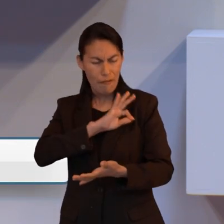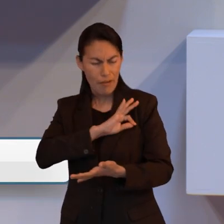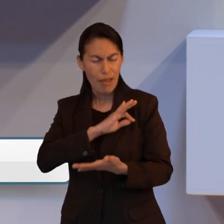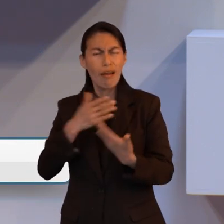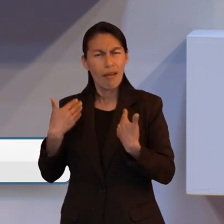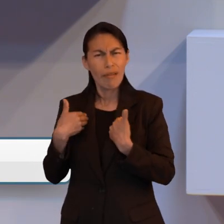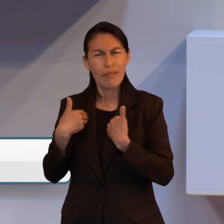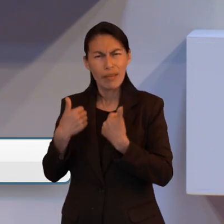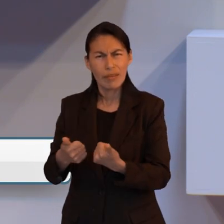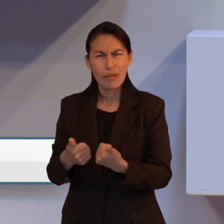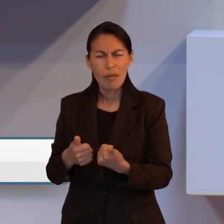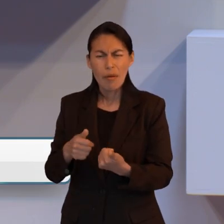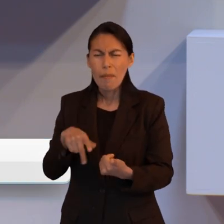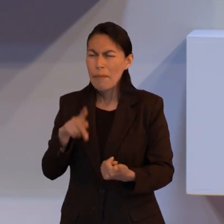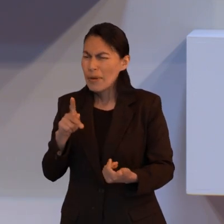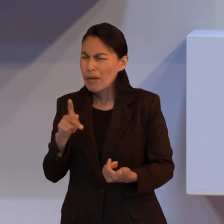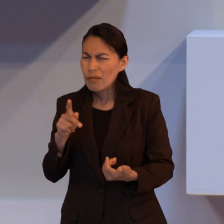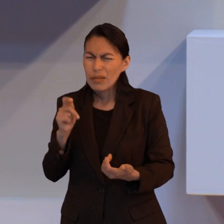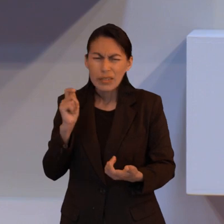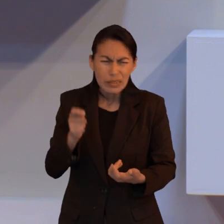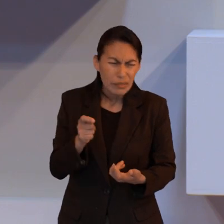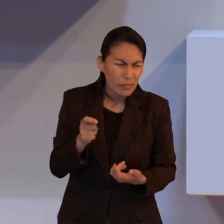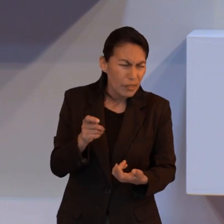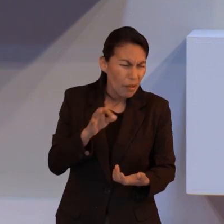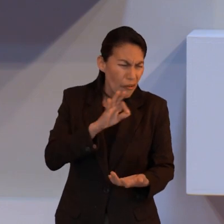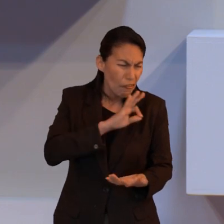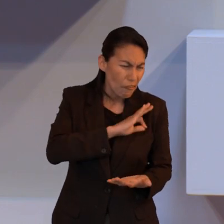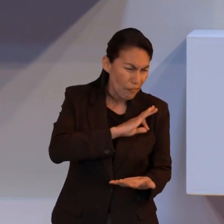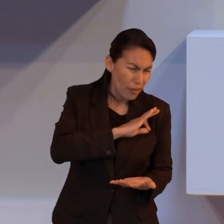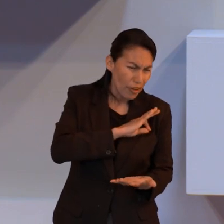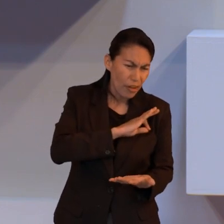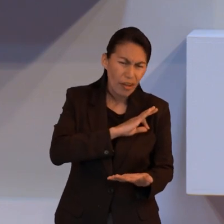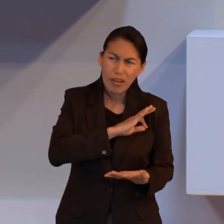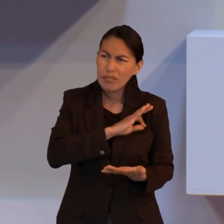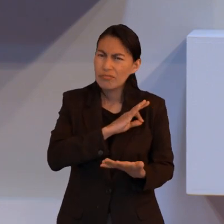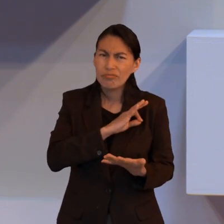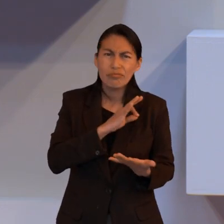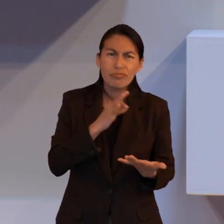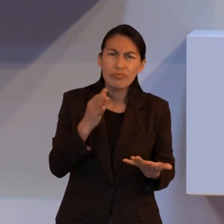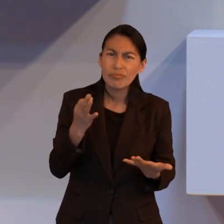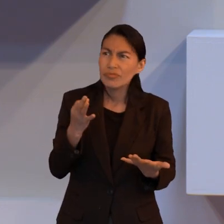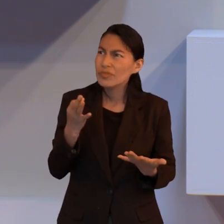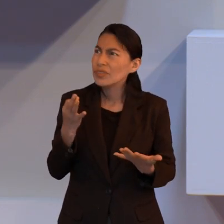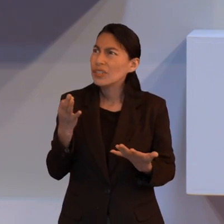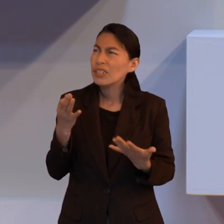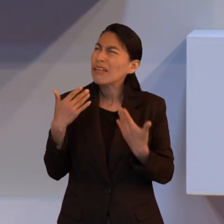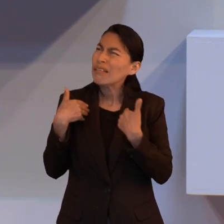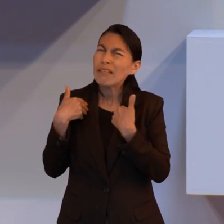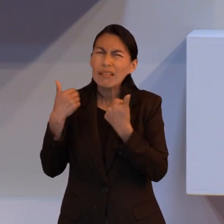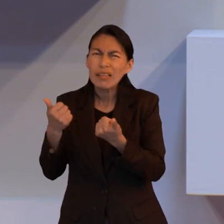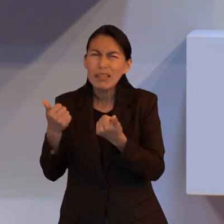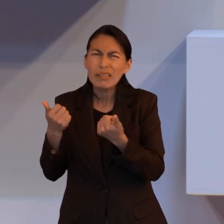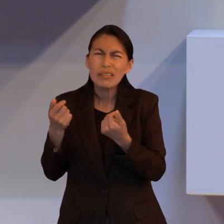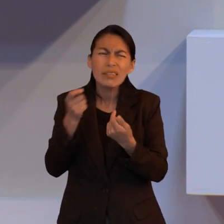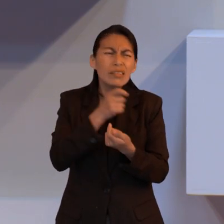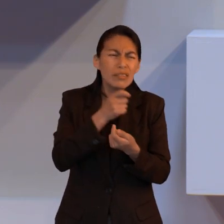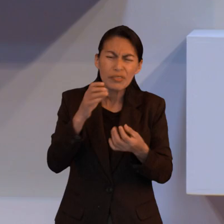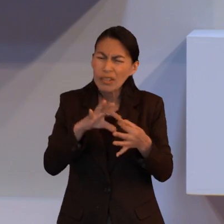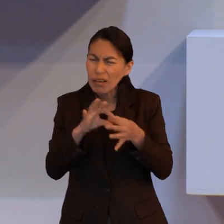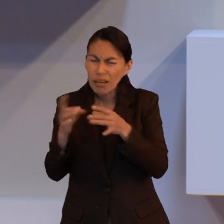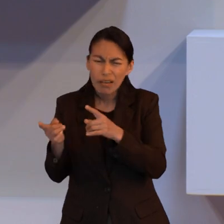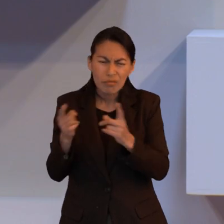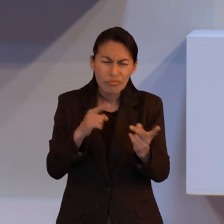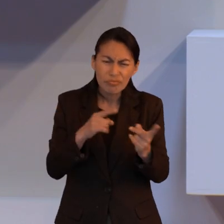entendemos sin embargo cuál es la relación de la fe cuál es la relación perdón entre la fe y la